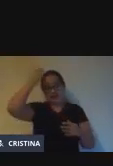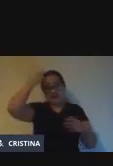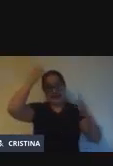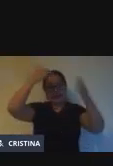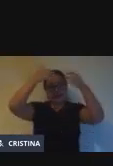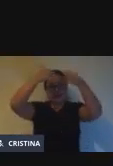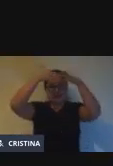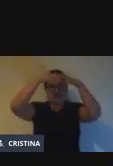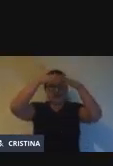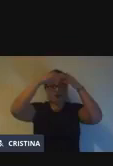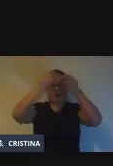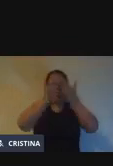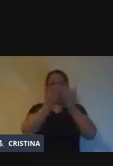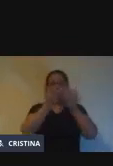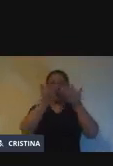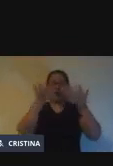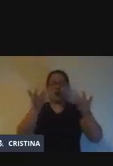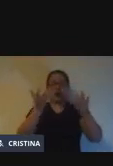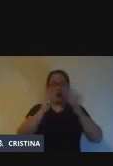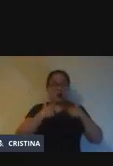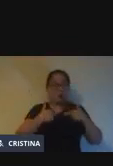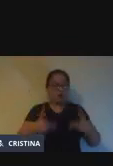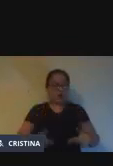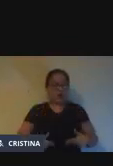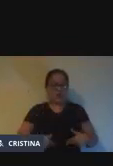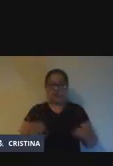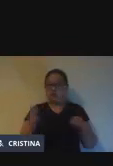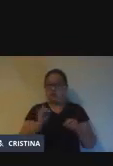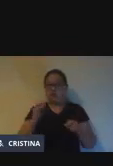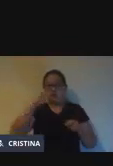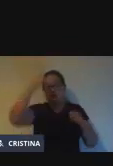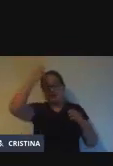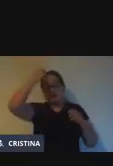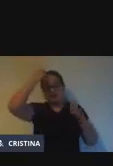es independiente al ser humano, sino es justo,